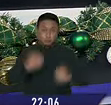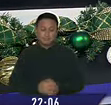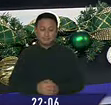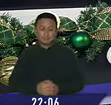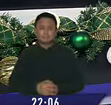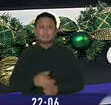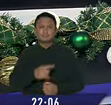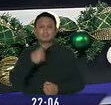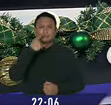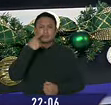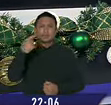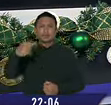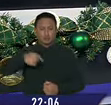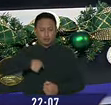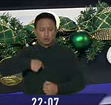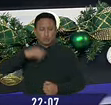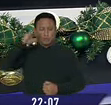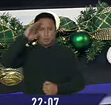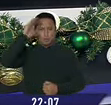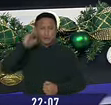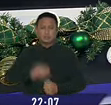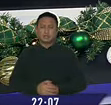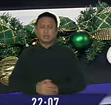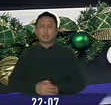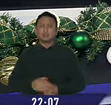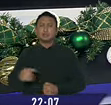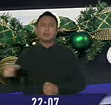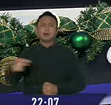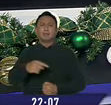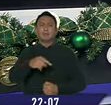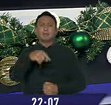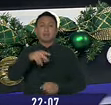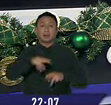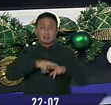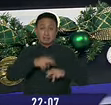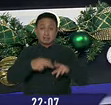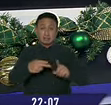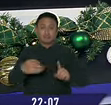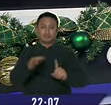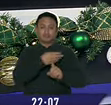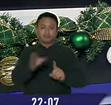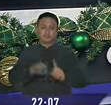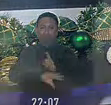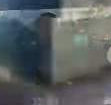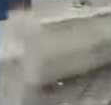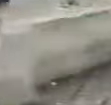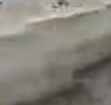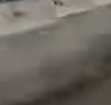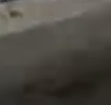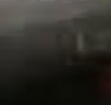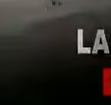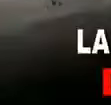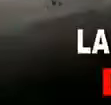El hombre se hizo pasar como agente del orden para engañar a un taxista informal.